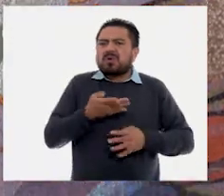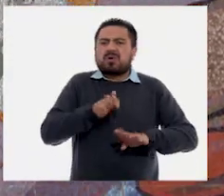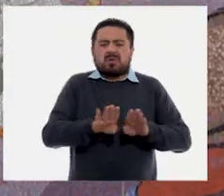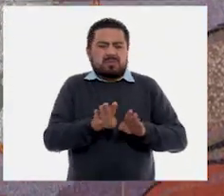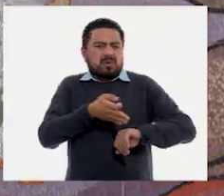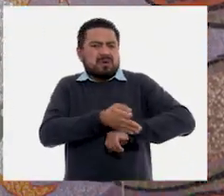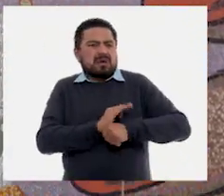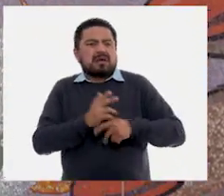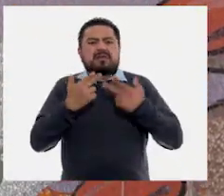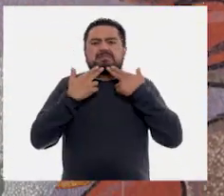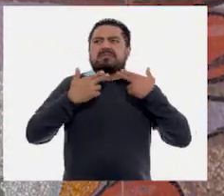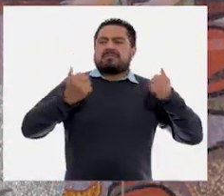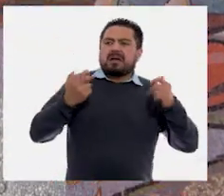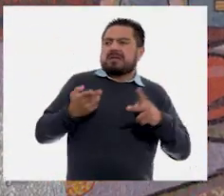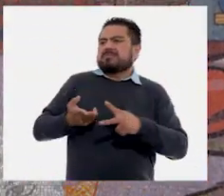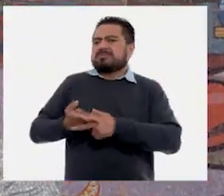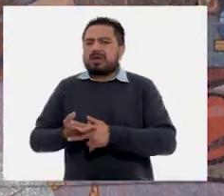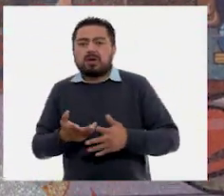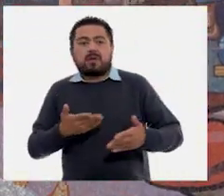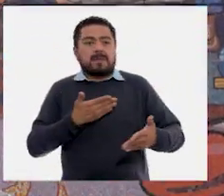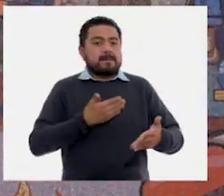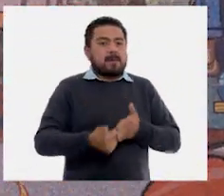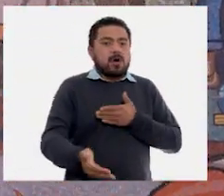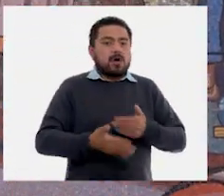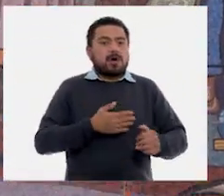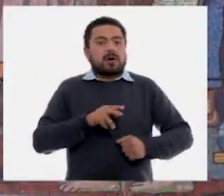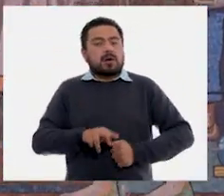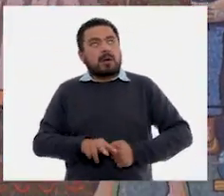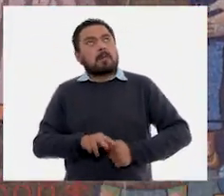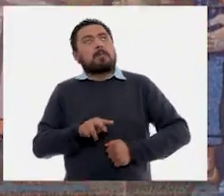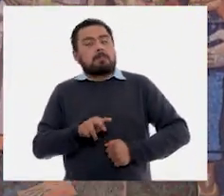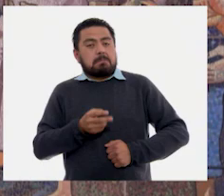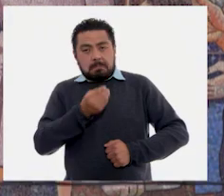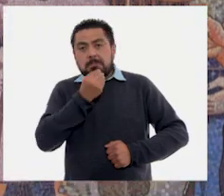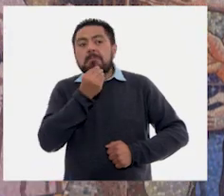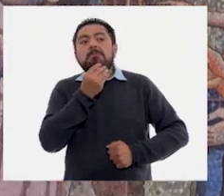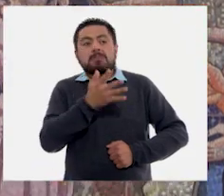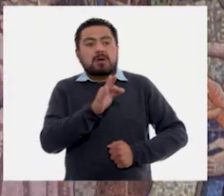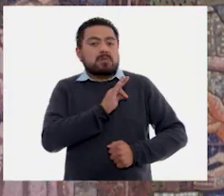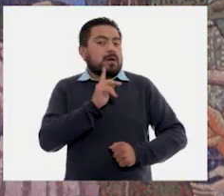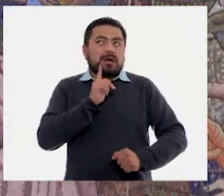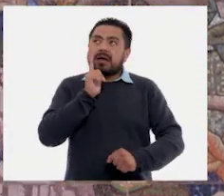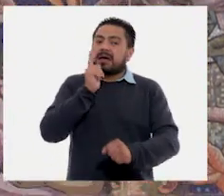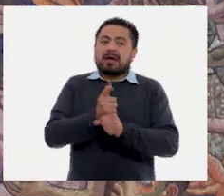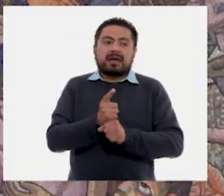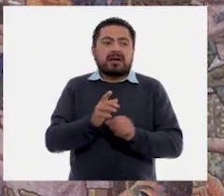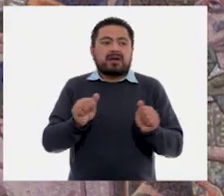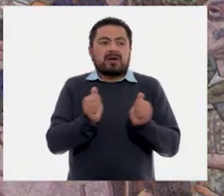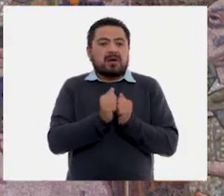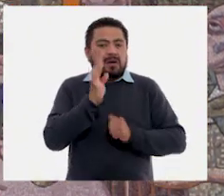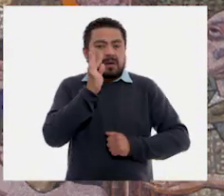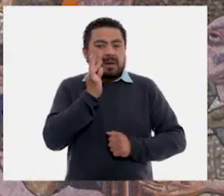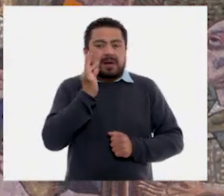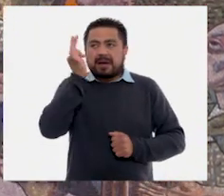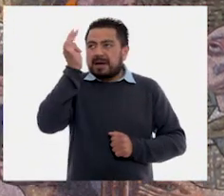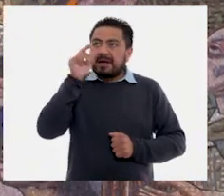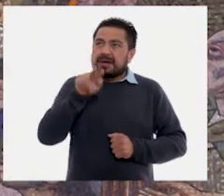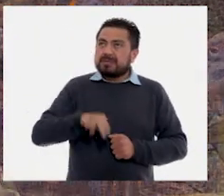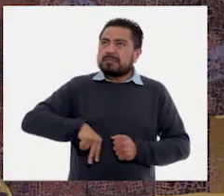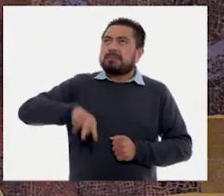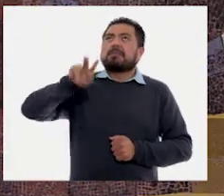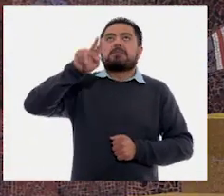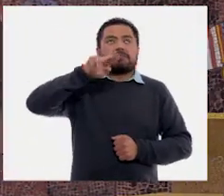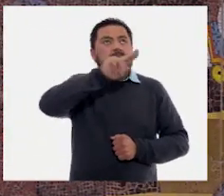la tragedia, pero vista en la modernidad. Entonces es fascinante ver a Cantinflas, que está en el mural, y a